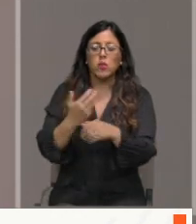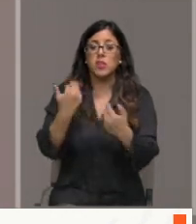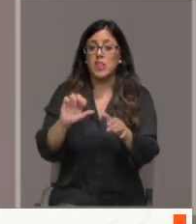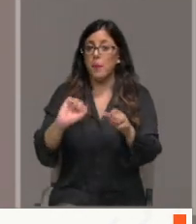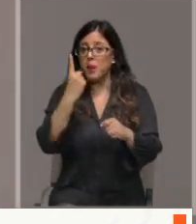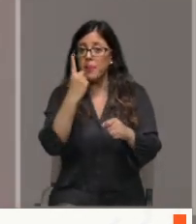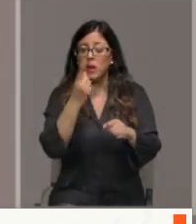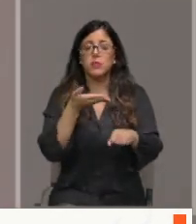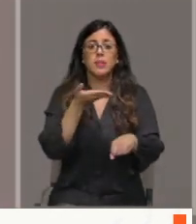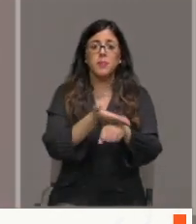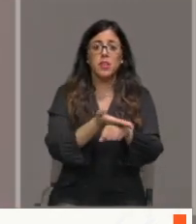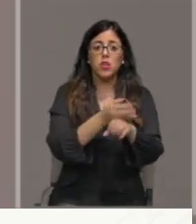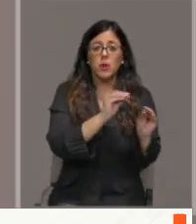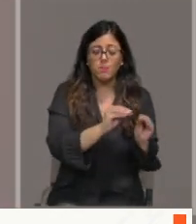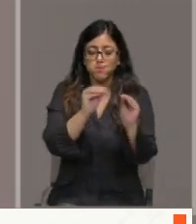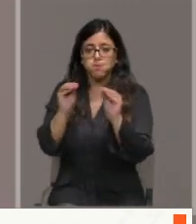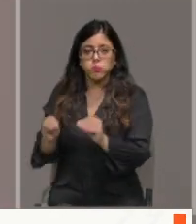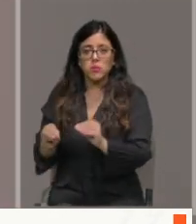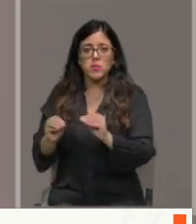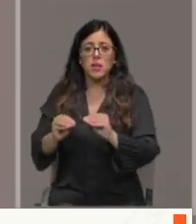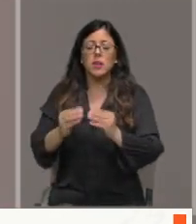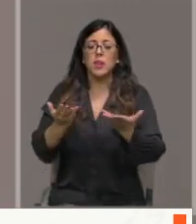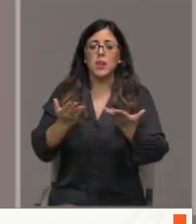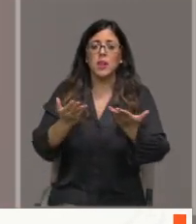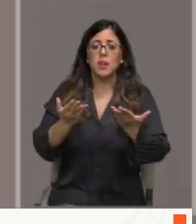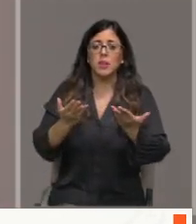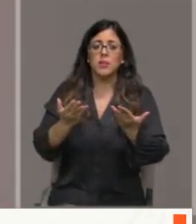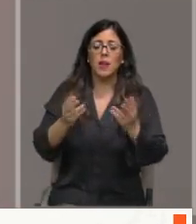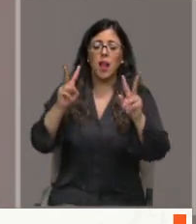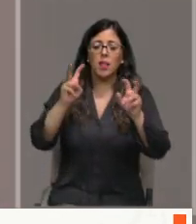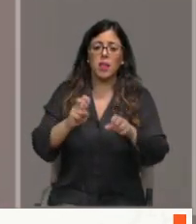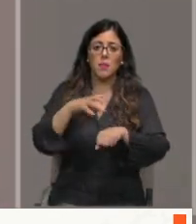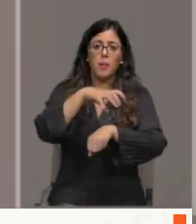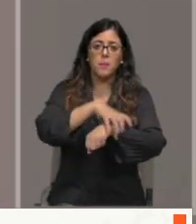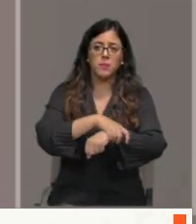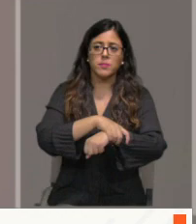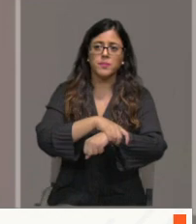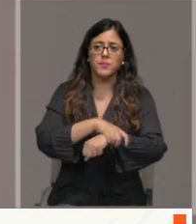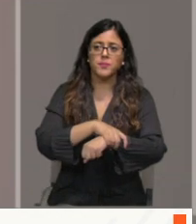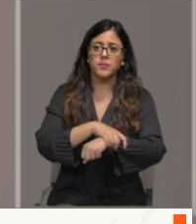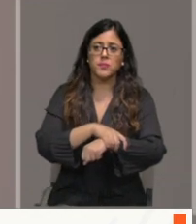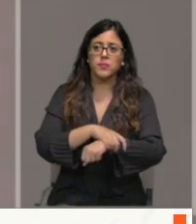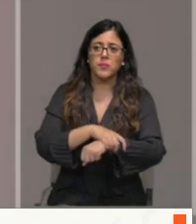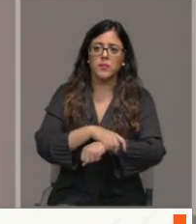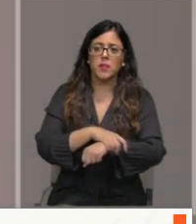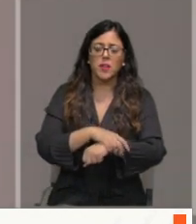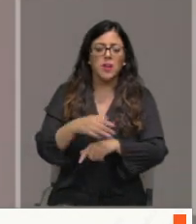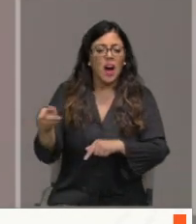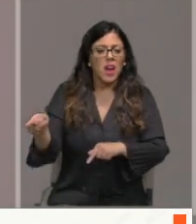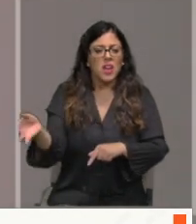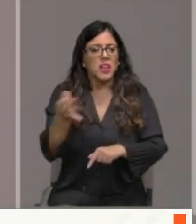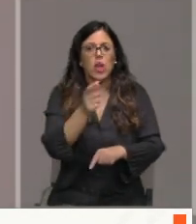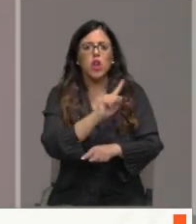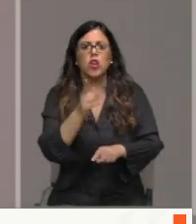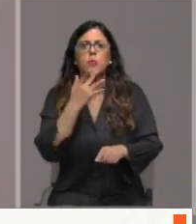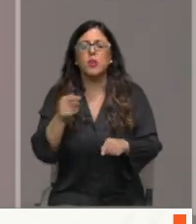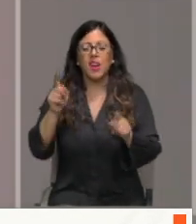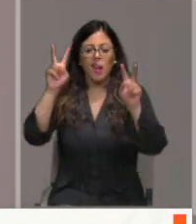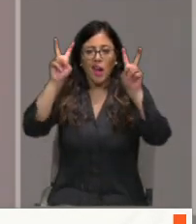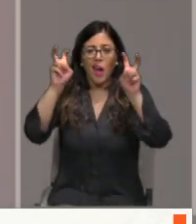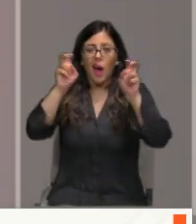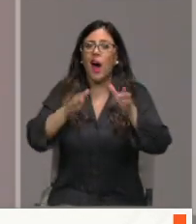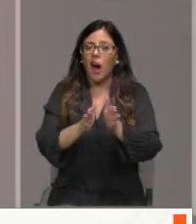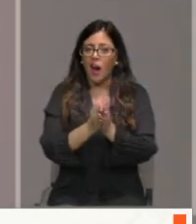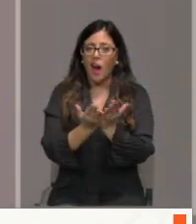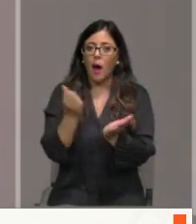detención, lo que no fue acogido por el tribunal, señalando de que tenían pasaporte y DNI. Se solicitó la prisión